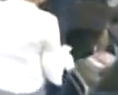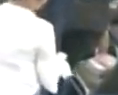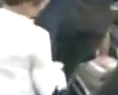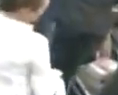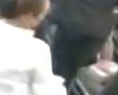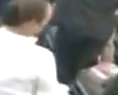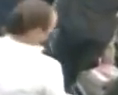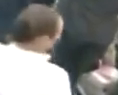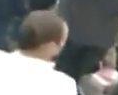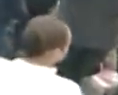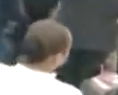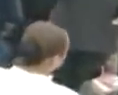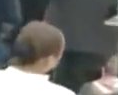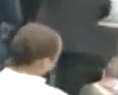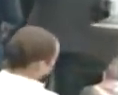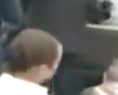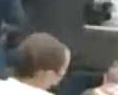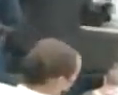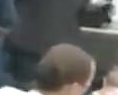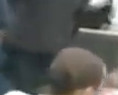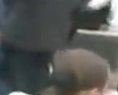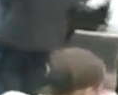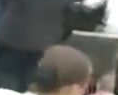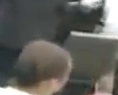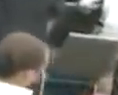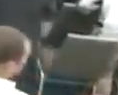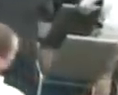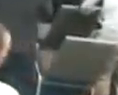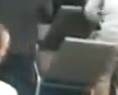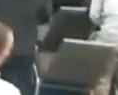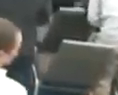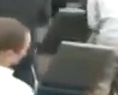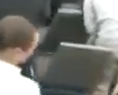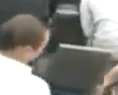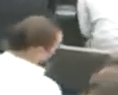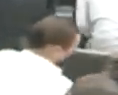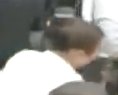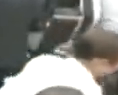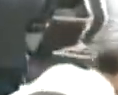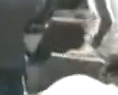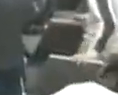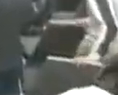compartido con invitados nacionales e internacionales. Con este resumen despedimos esta transmisión.